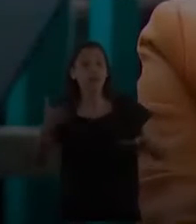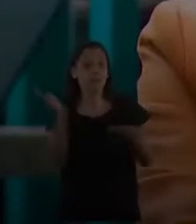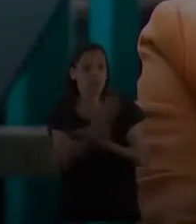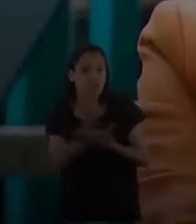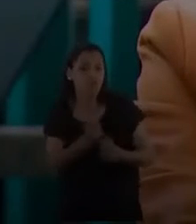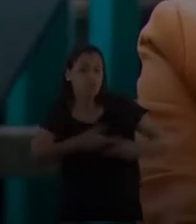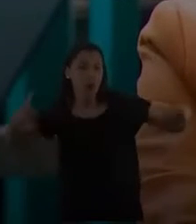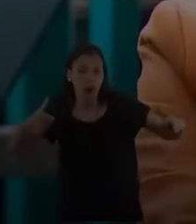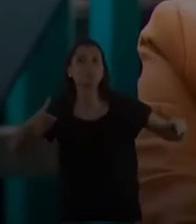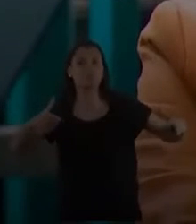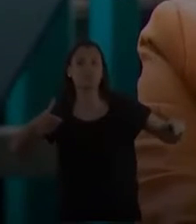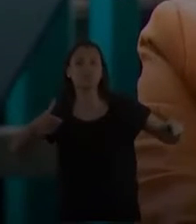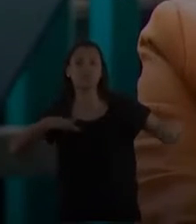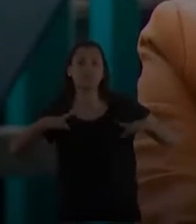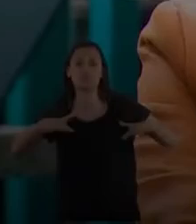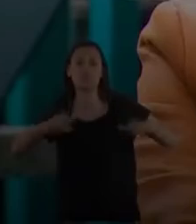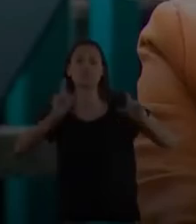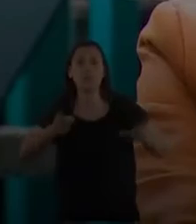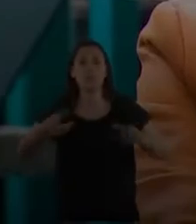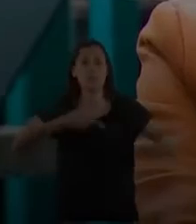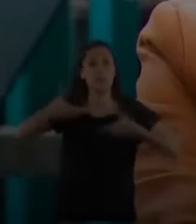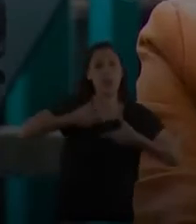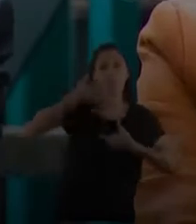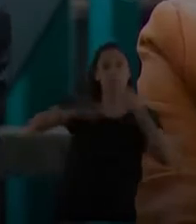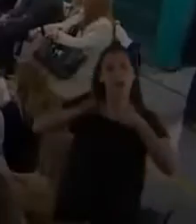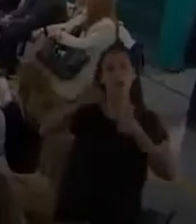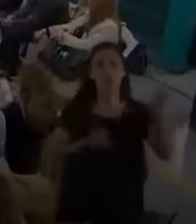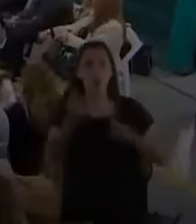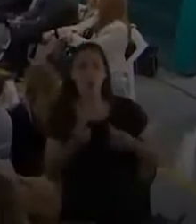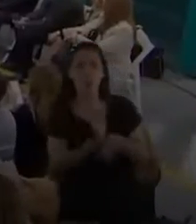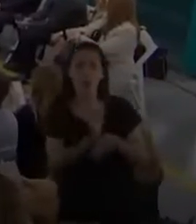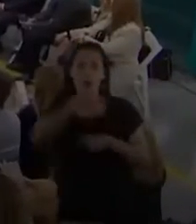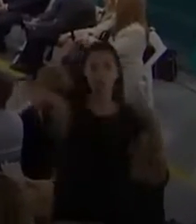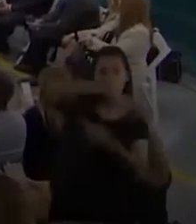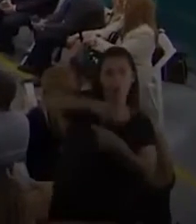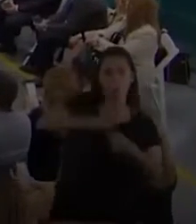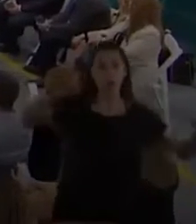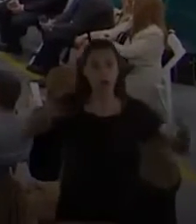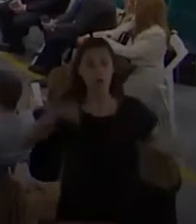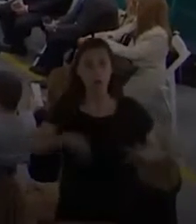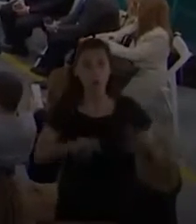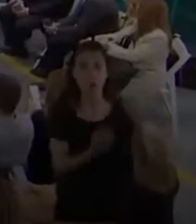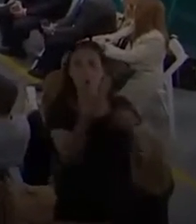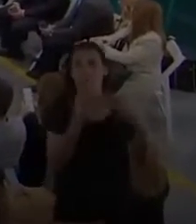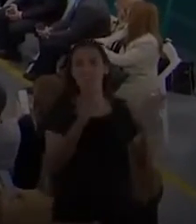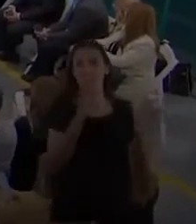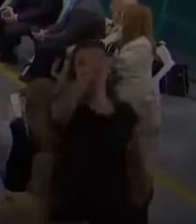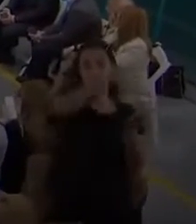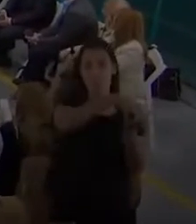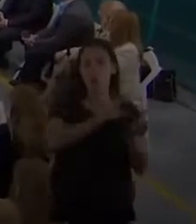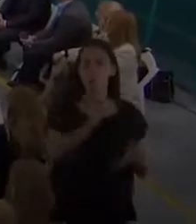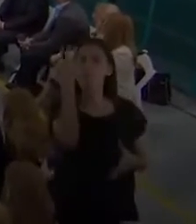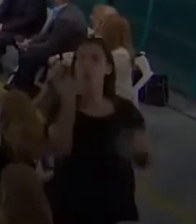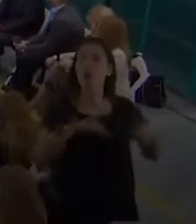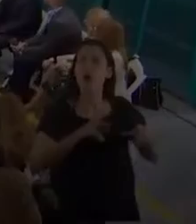demanda, aumentar la productividad, la oferta. Y esta planta que hoy estamos inaugurando con esta moderna tecnología